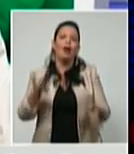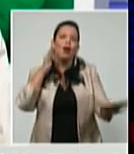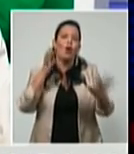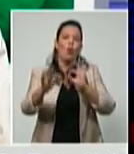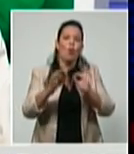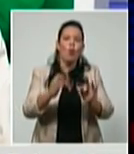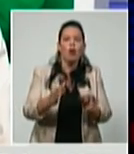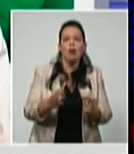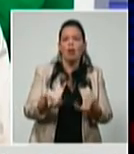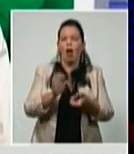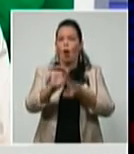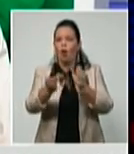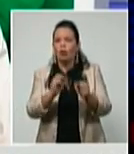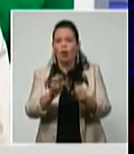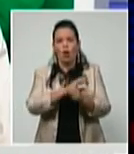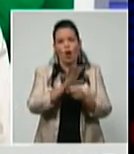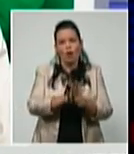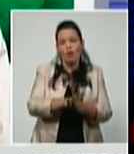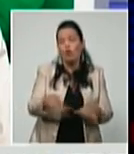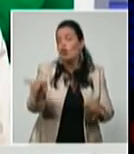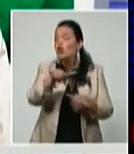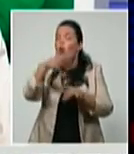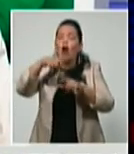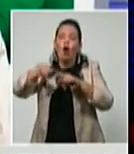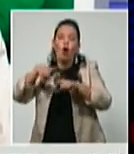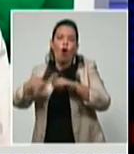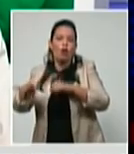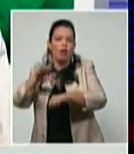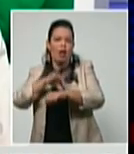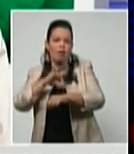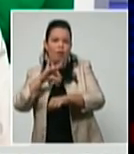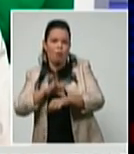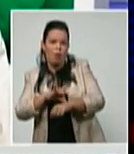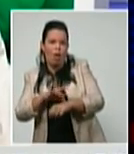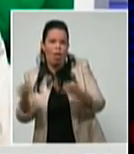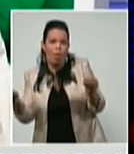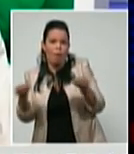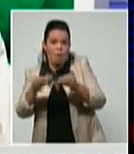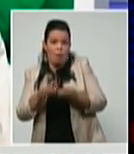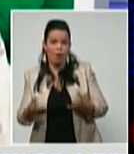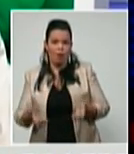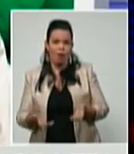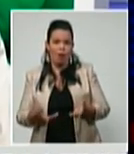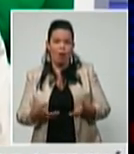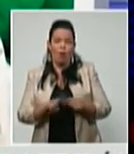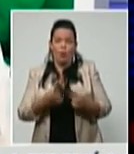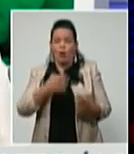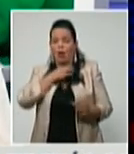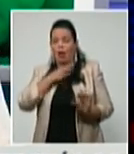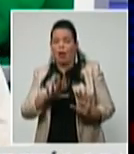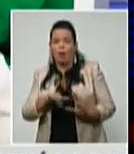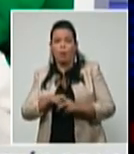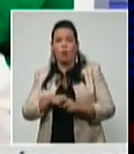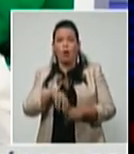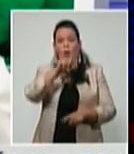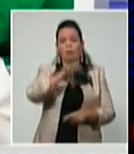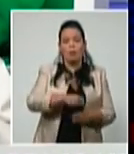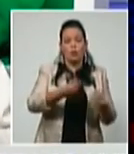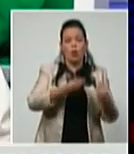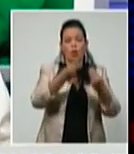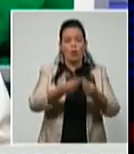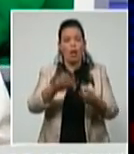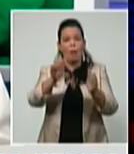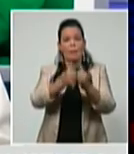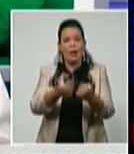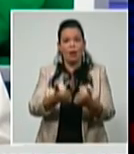nueva normalidad, la higiene, porque lo menos que usted puede cuando le traigan el pan, que se lo traigan en una bolsita de nylon,